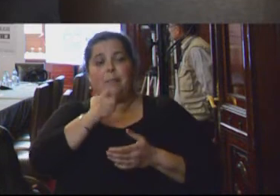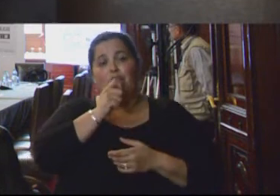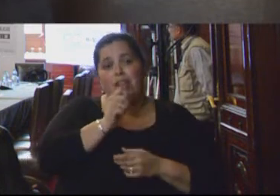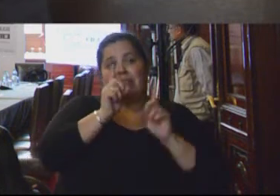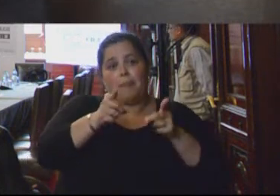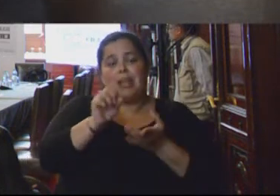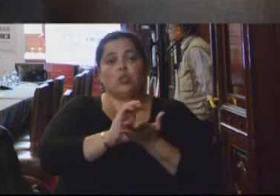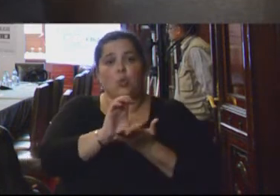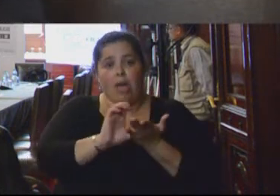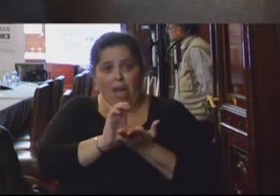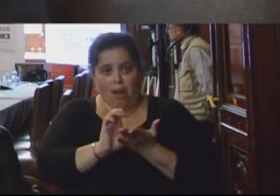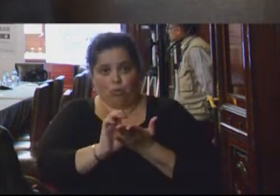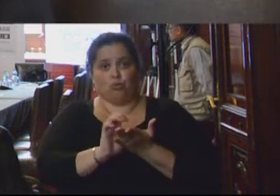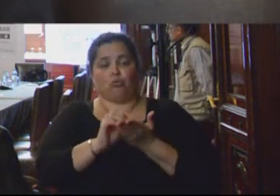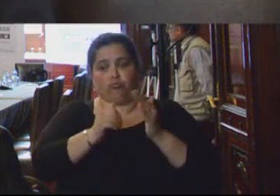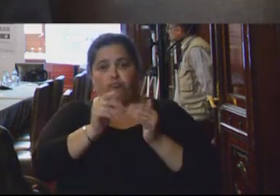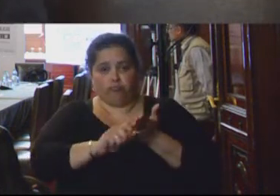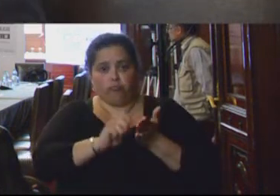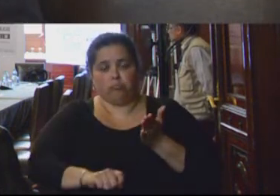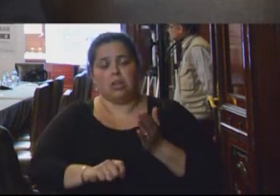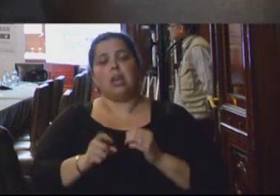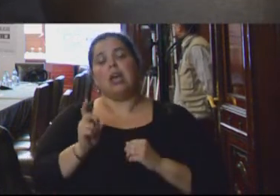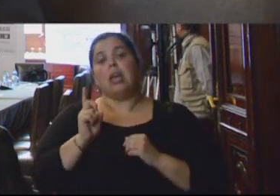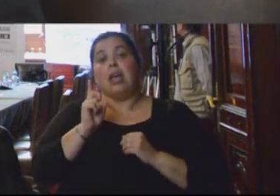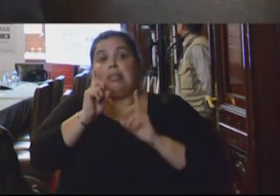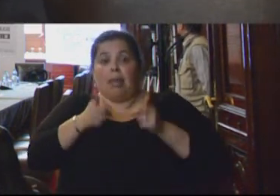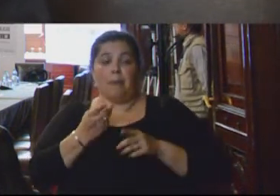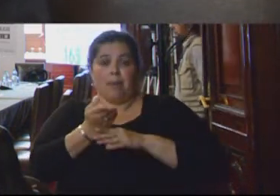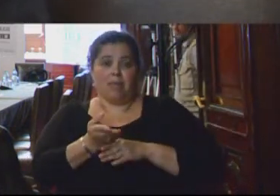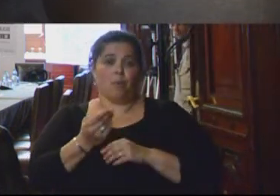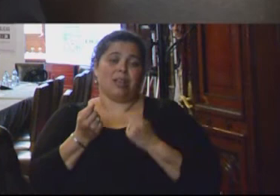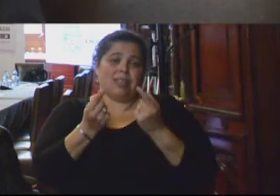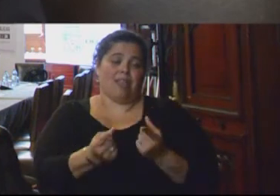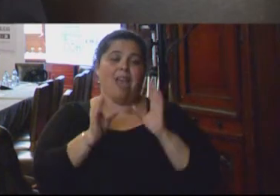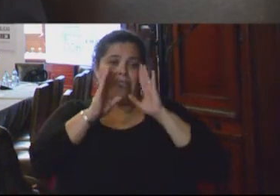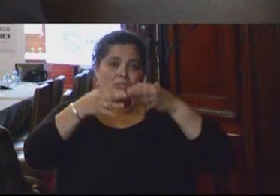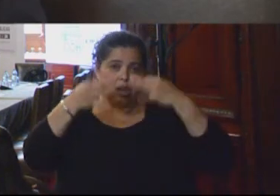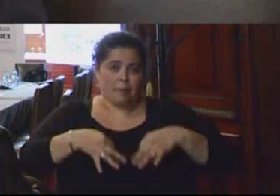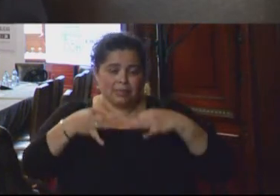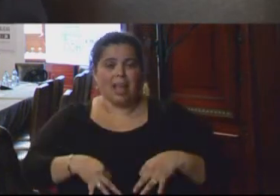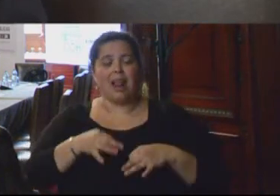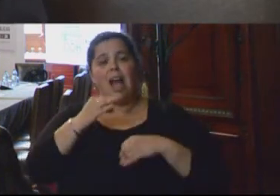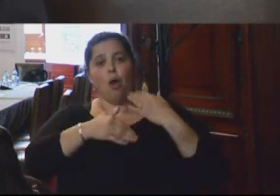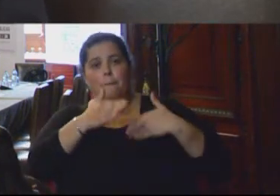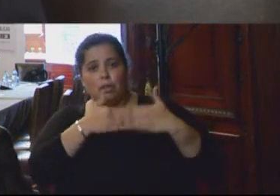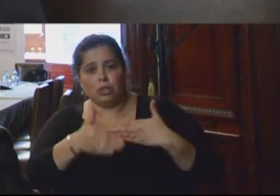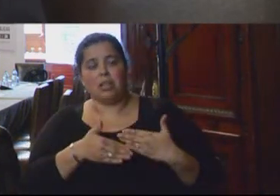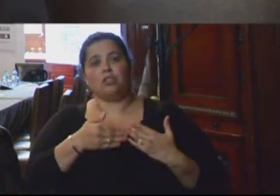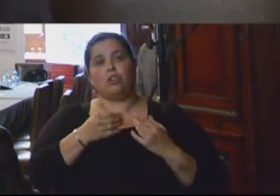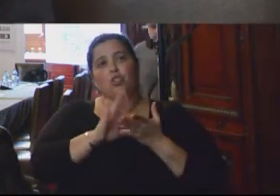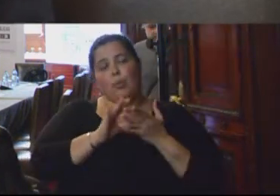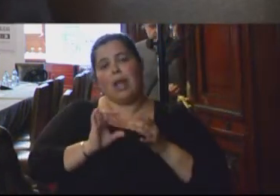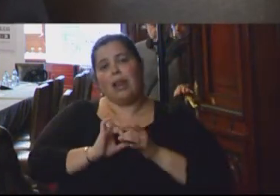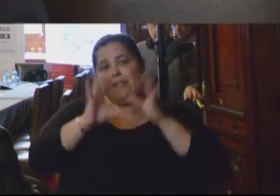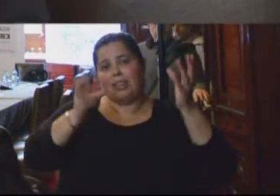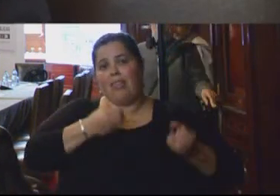señalada hoja de ruta. Y finalmente, pedimos que se brinde especial atención a los procesos contenciosos sobre libertad de expresión en los cuales